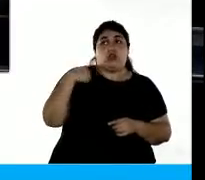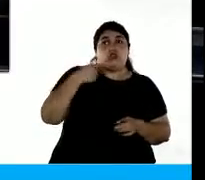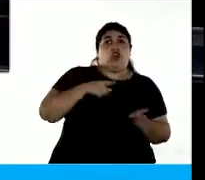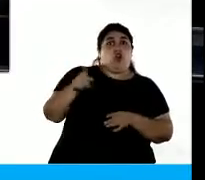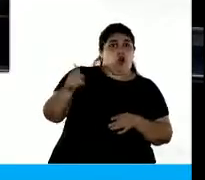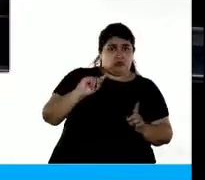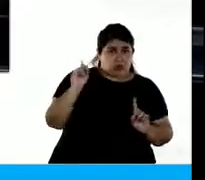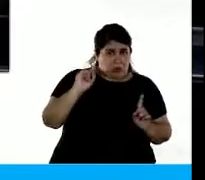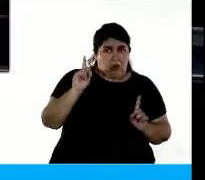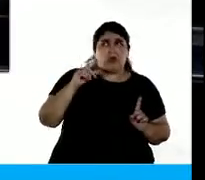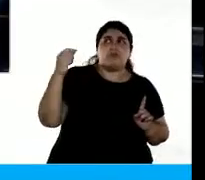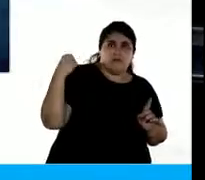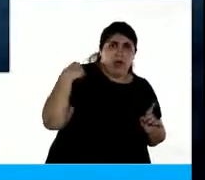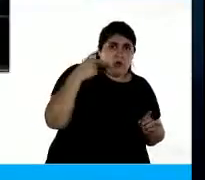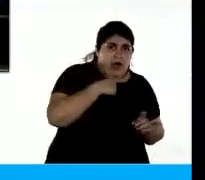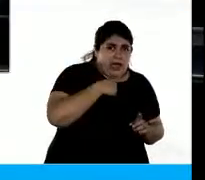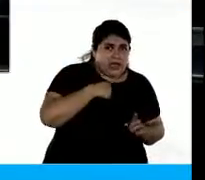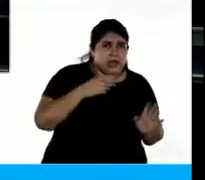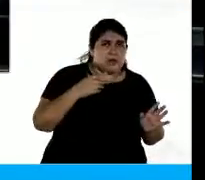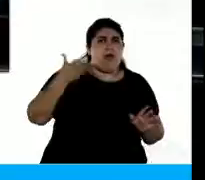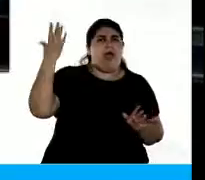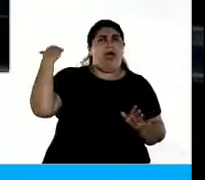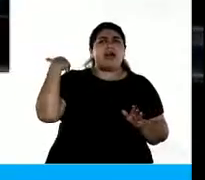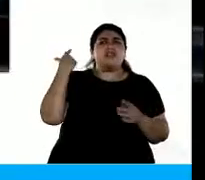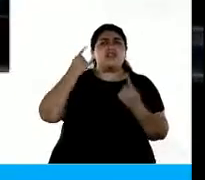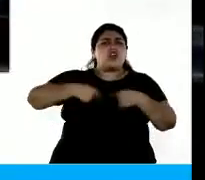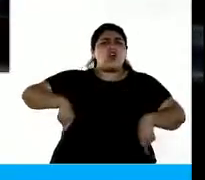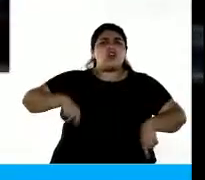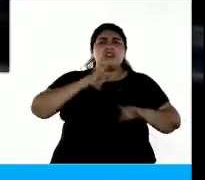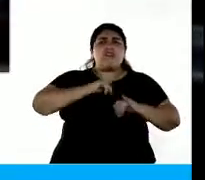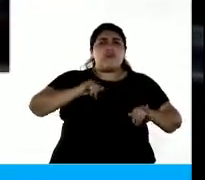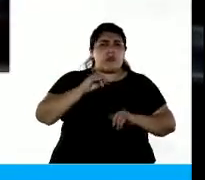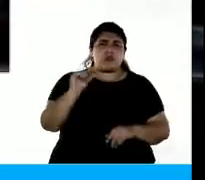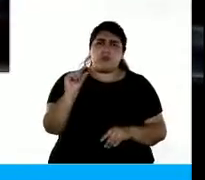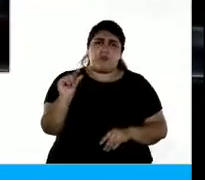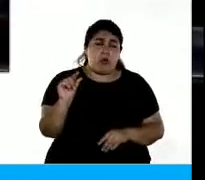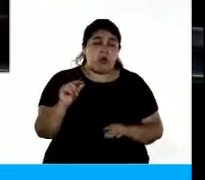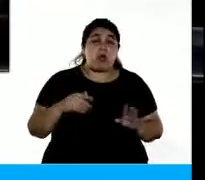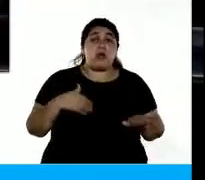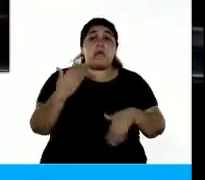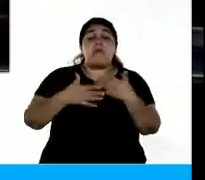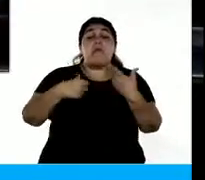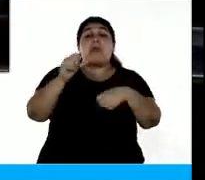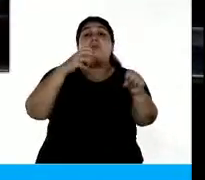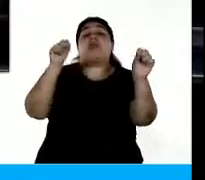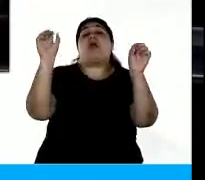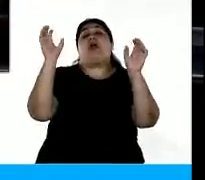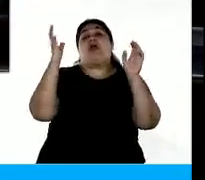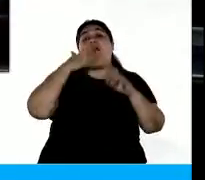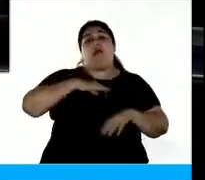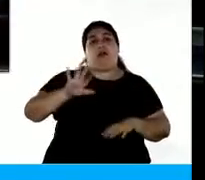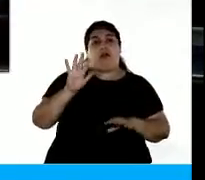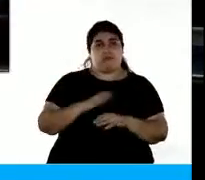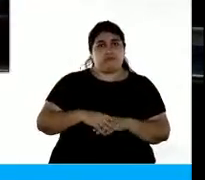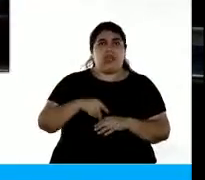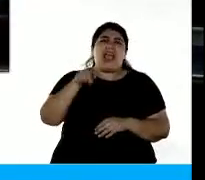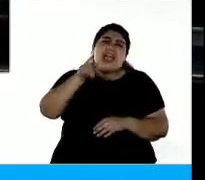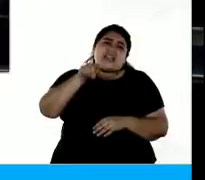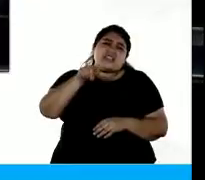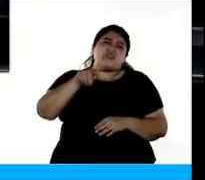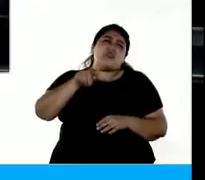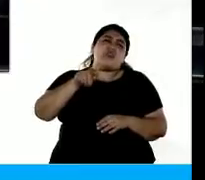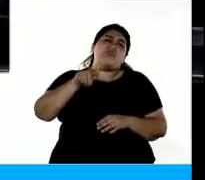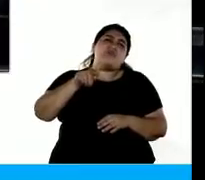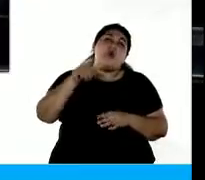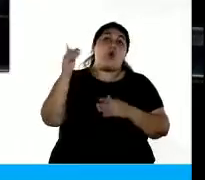claramente en un momento se desconocía muchas cosas que después con el tiempo se fueron conociendo ahora eso no quita que